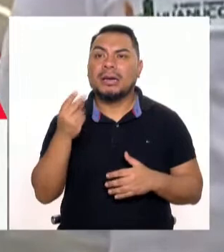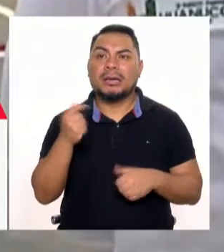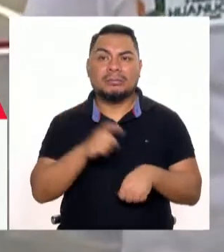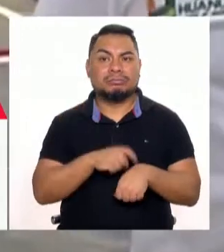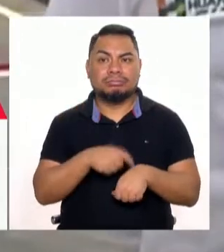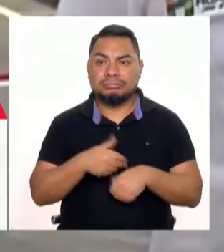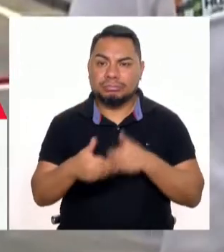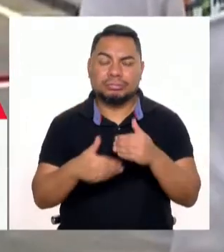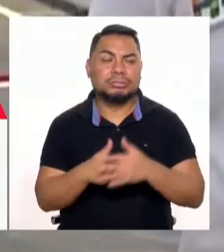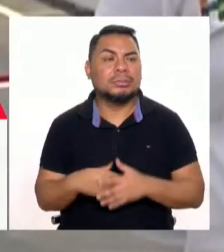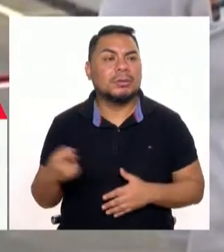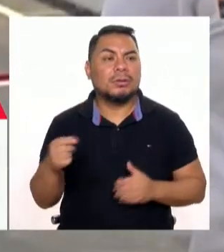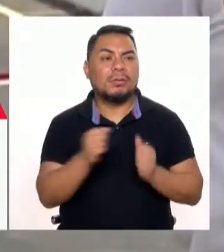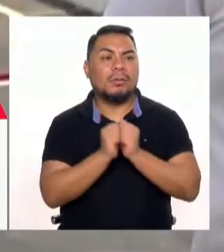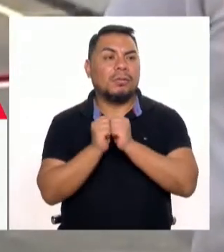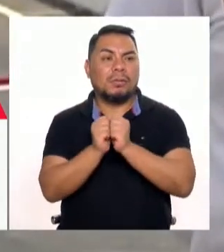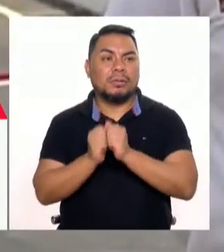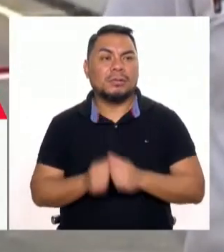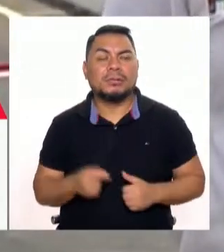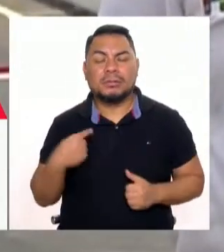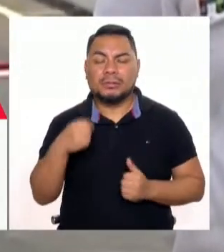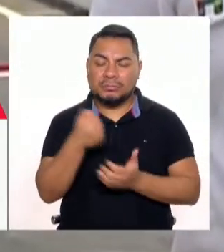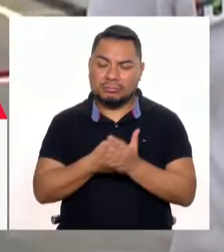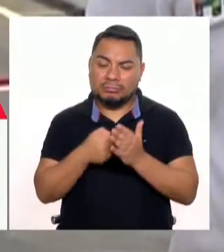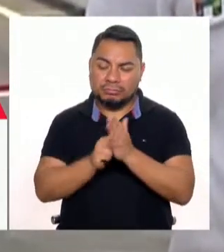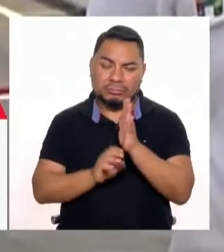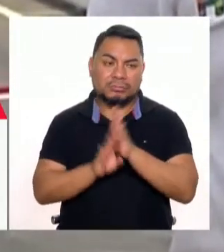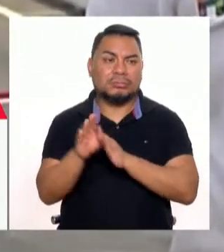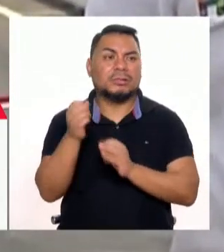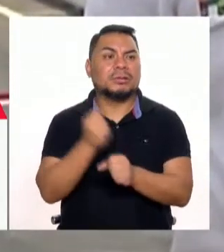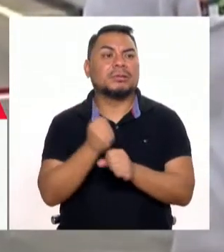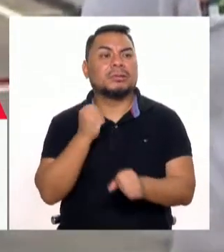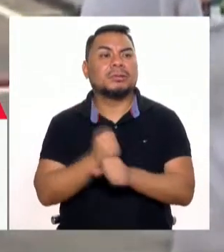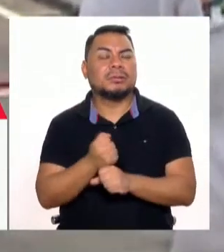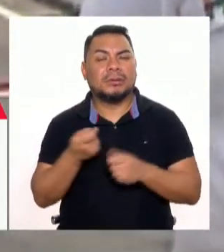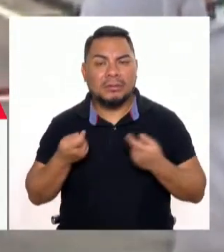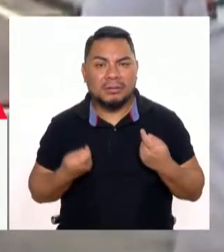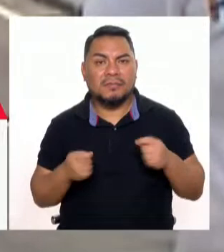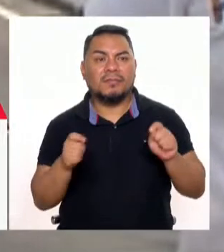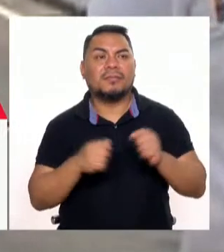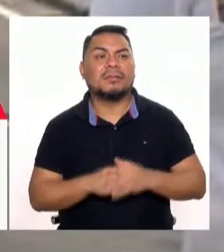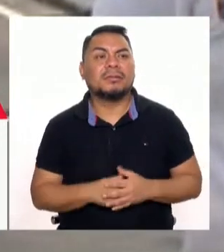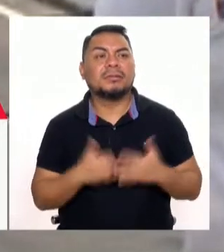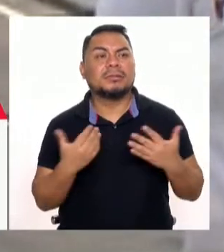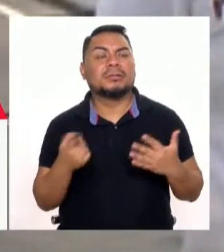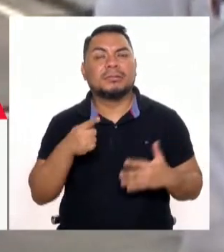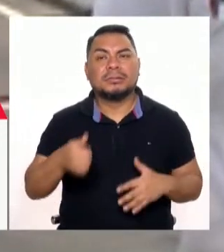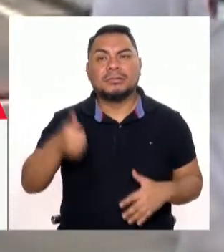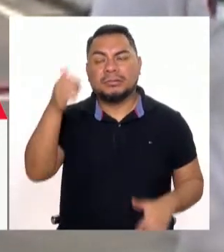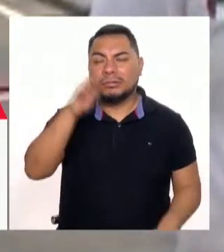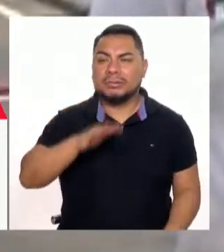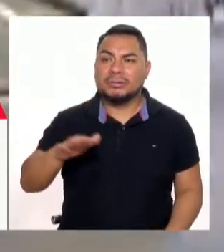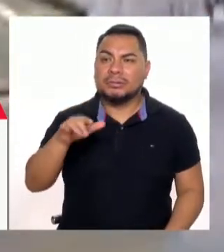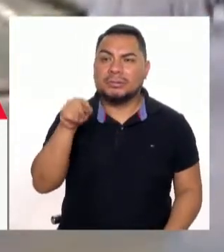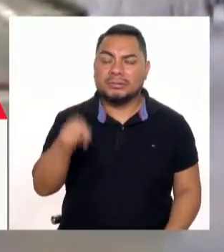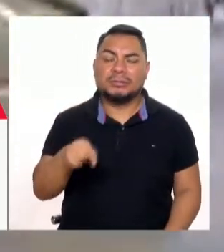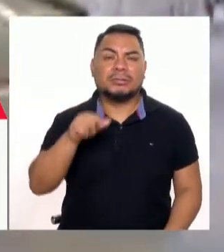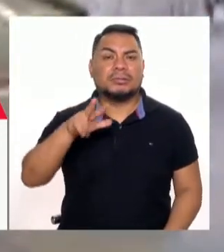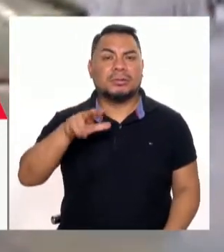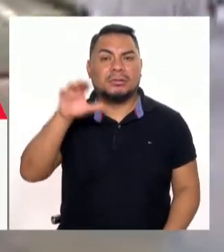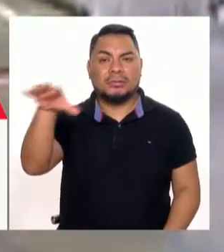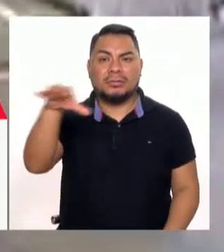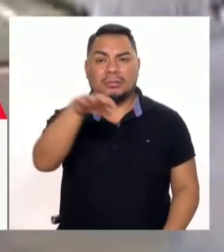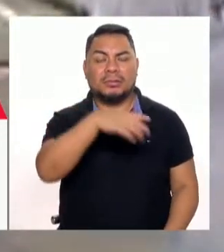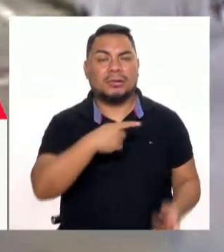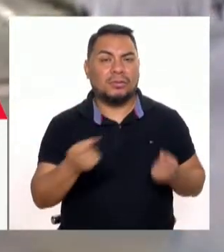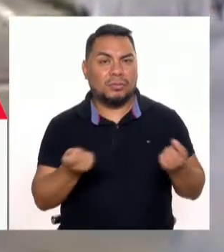juntos saldremos adelante con el trabajo y el esfuerzo de las autoridades de los tres niveles